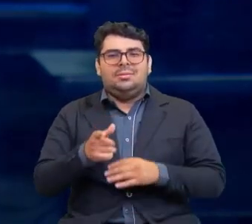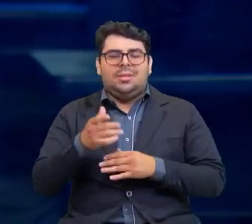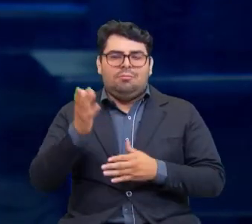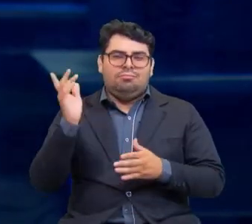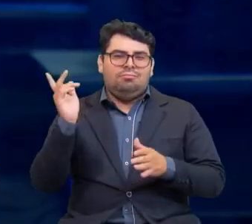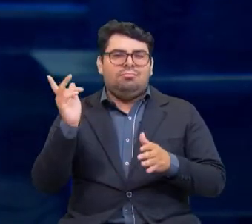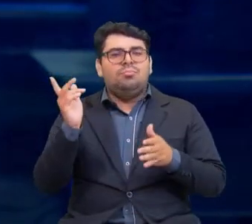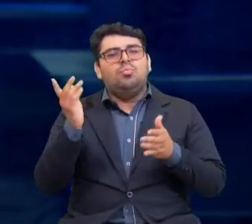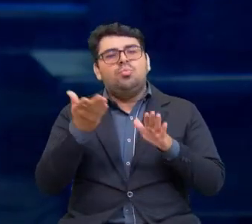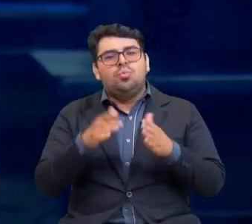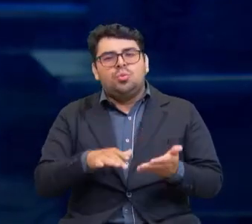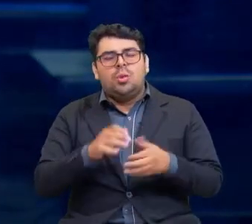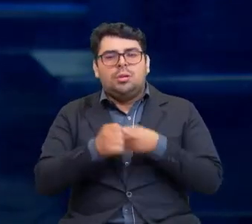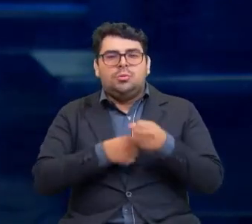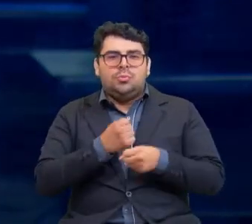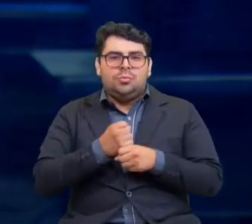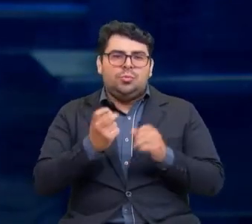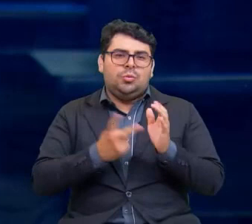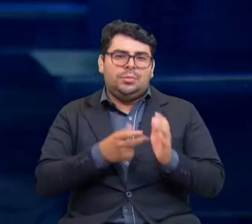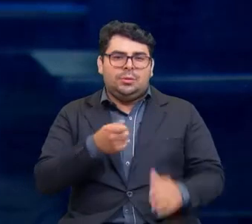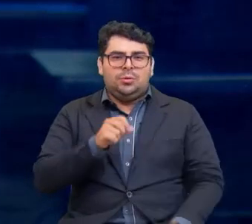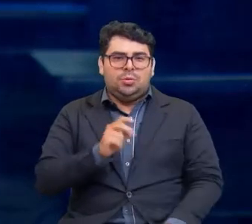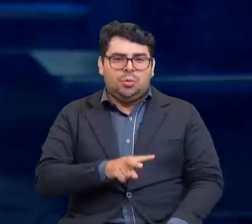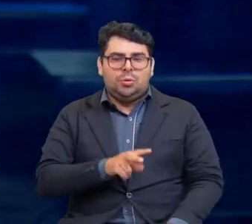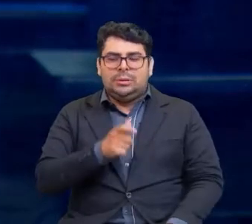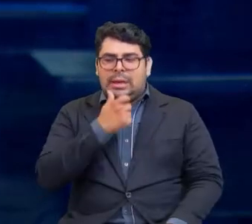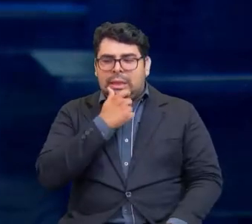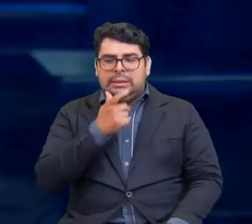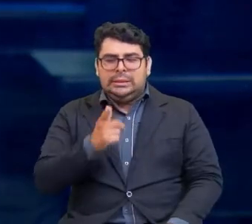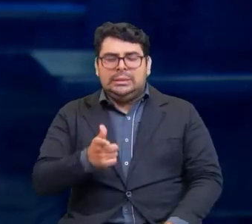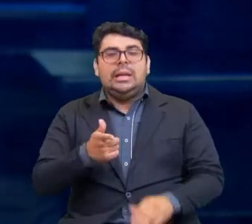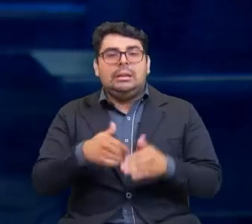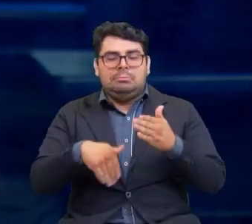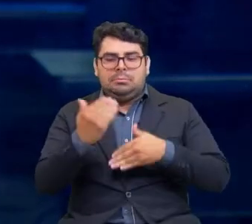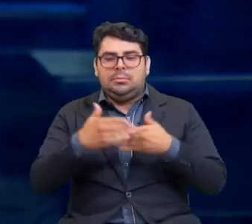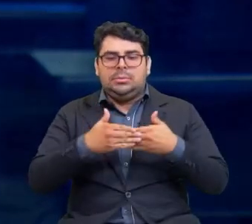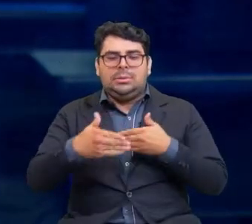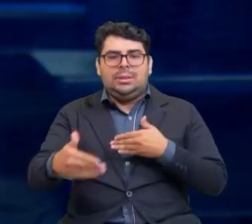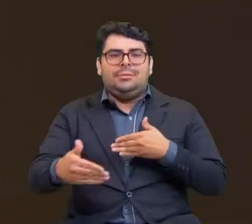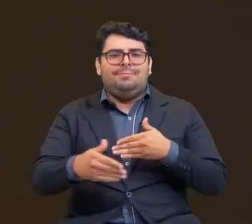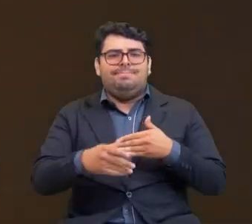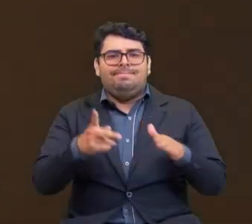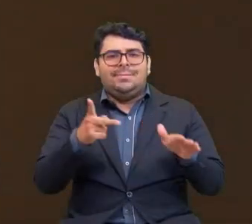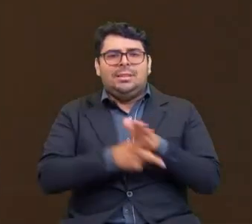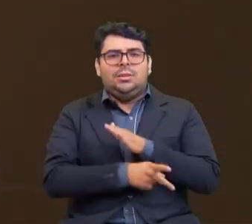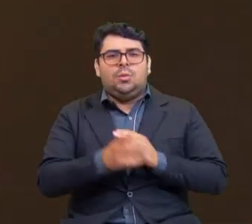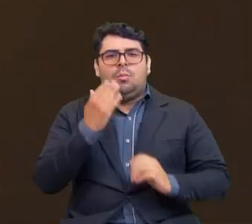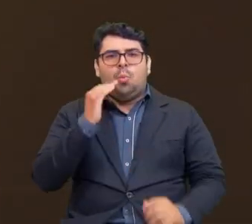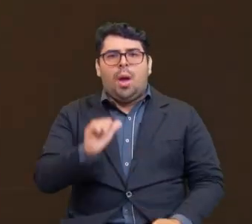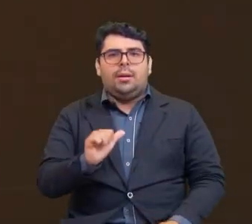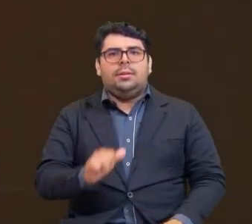año 2012, que dio pie para la tipificación del feminicidio como delito en Colombia.